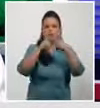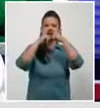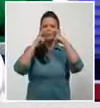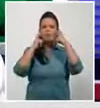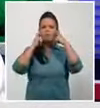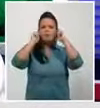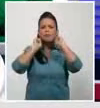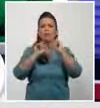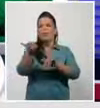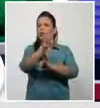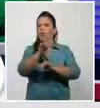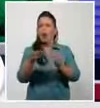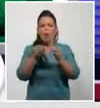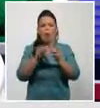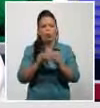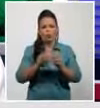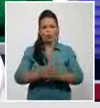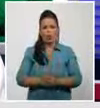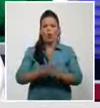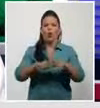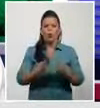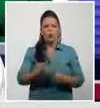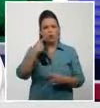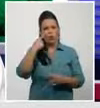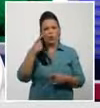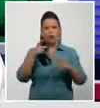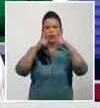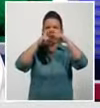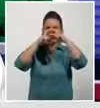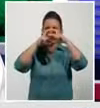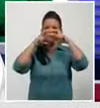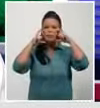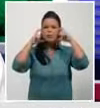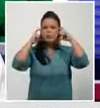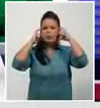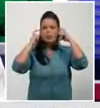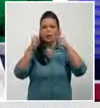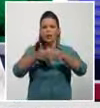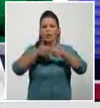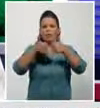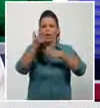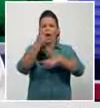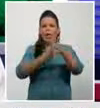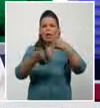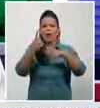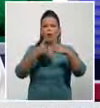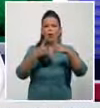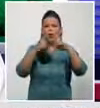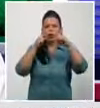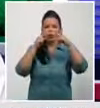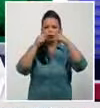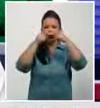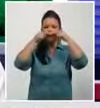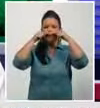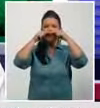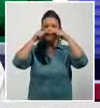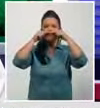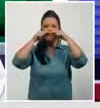bien confeccionado, no son esos nasobucos que la nariz queda afuera, pues en definitiva, si queda afuera, la